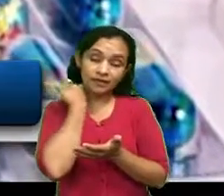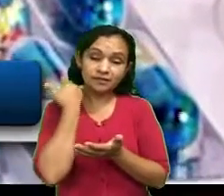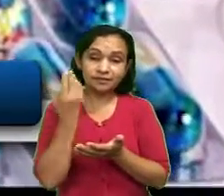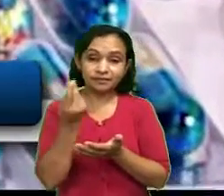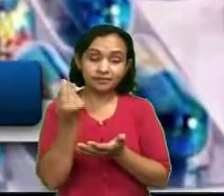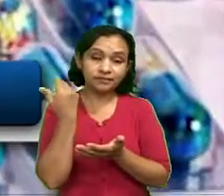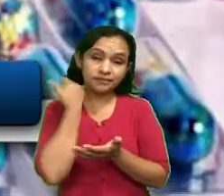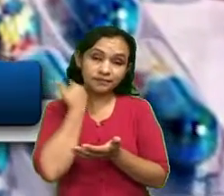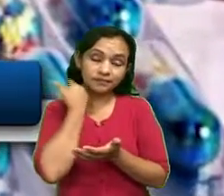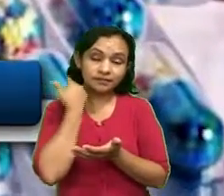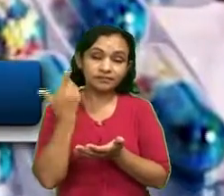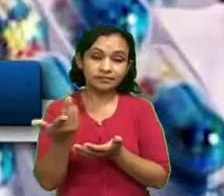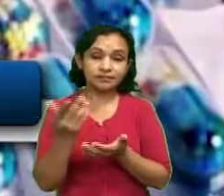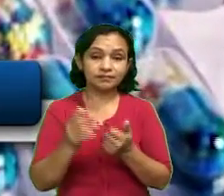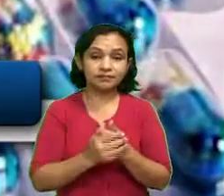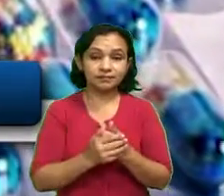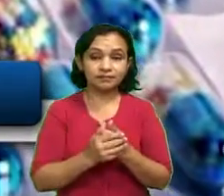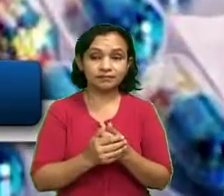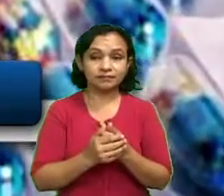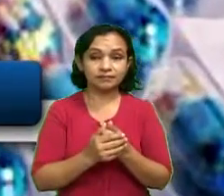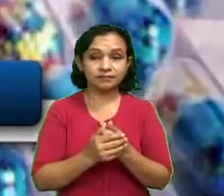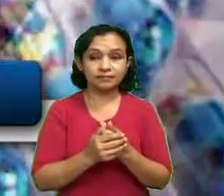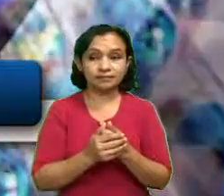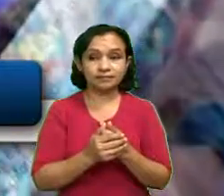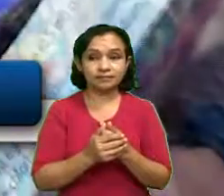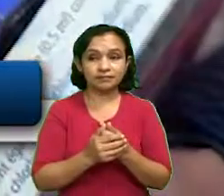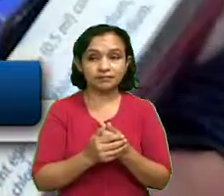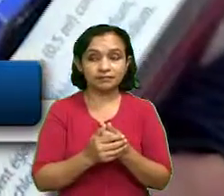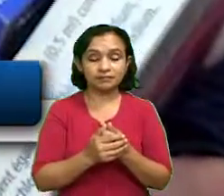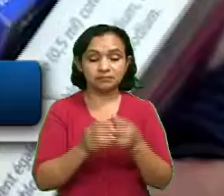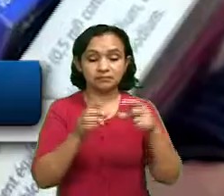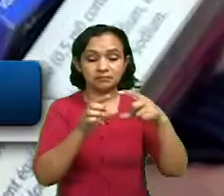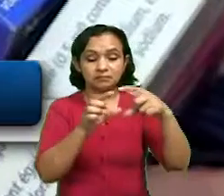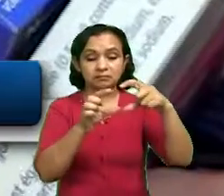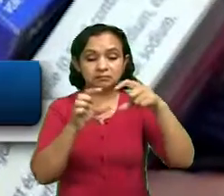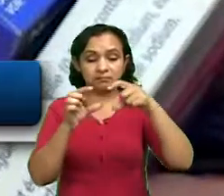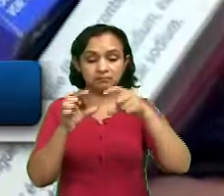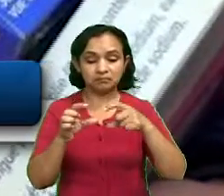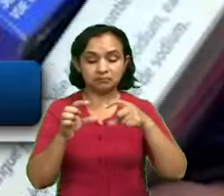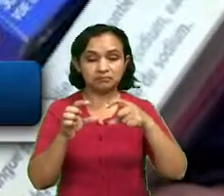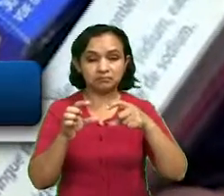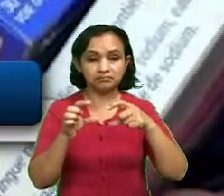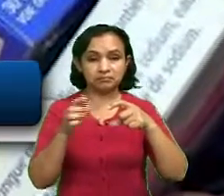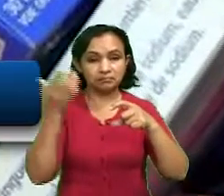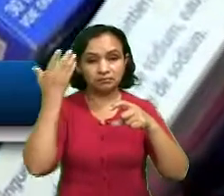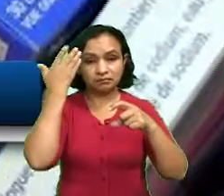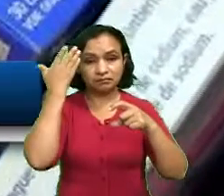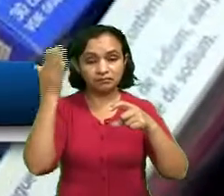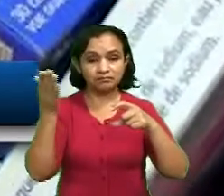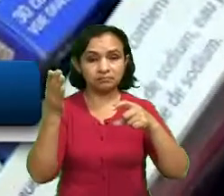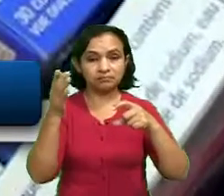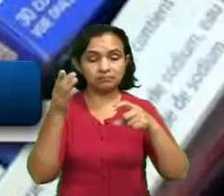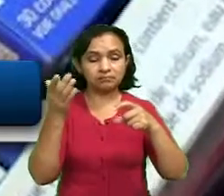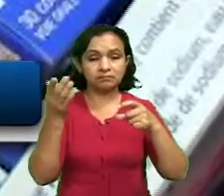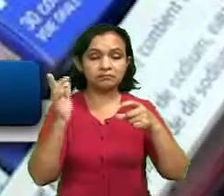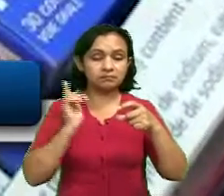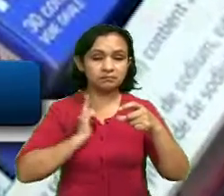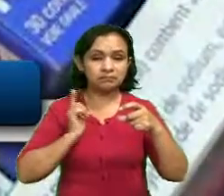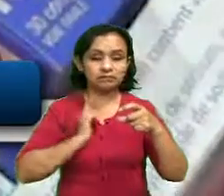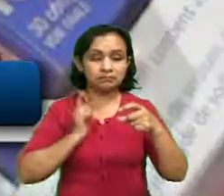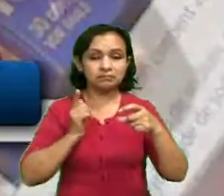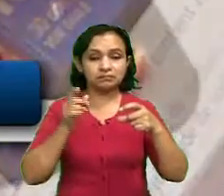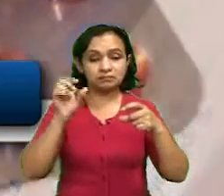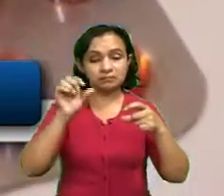suficiente para comprarse el blister completo. Se compra una unidad. Esa unidad, ¿cómo saber si sí o no está